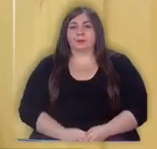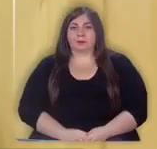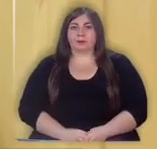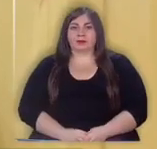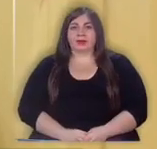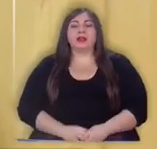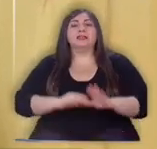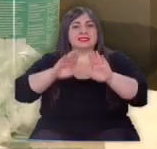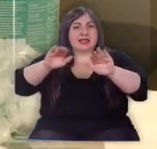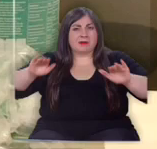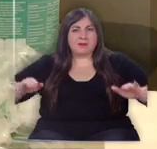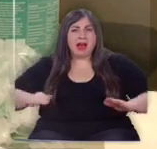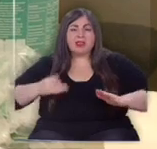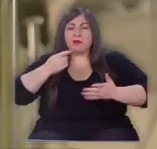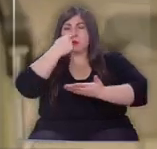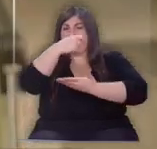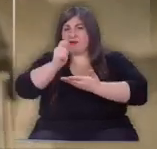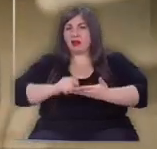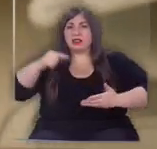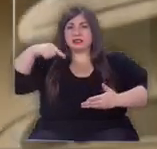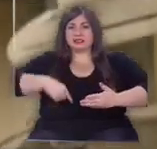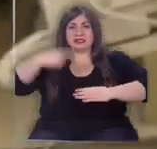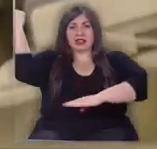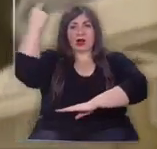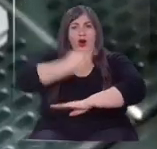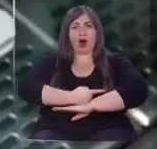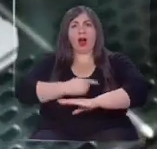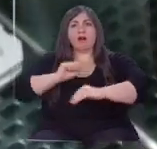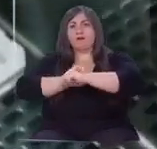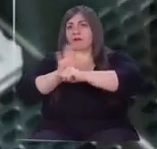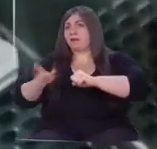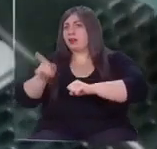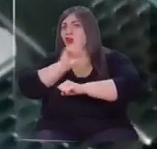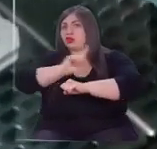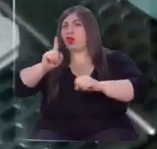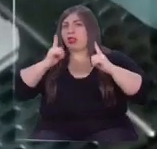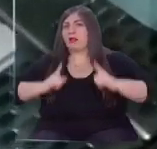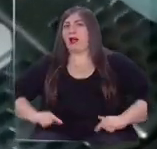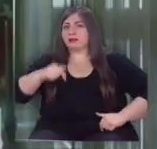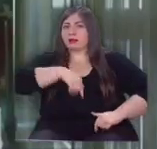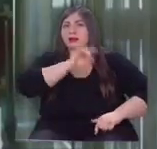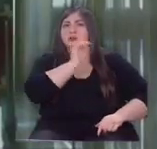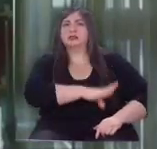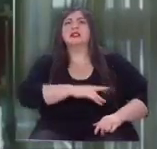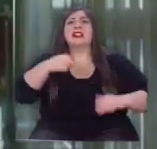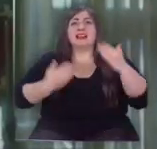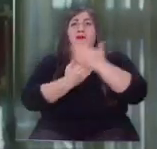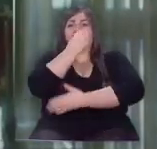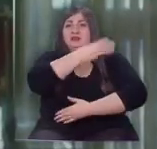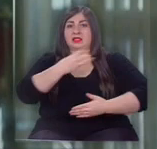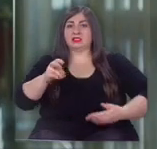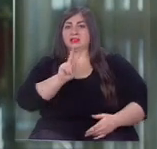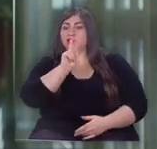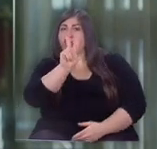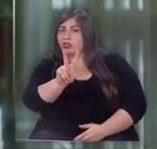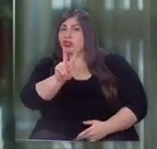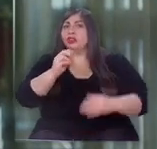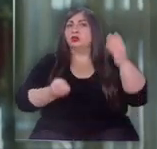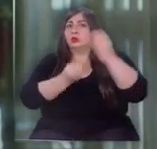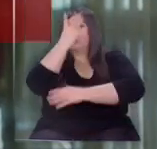que realizó en el balance de esta jornada, un virus que no da tregua en Chile. Durante esta mañana se informó de 302 nuevos